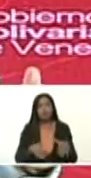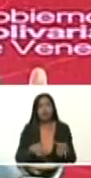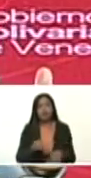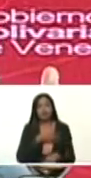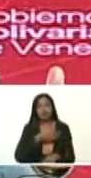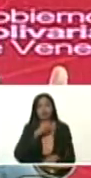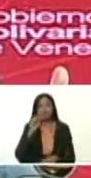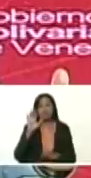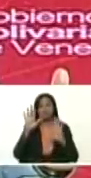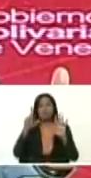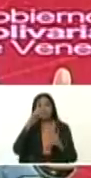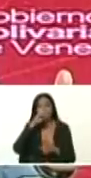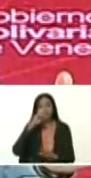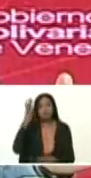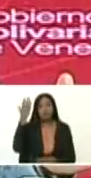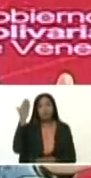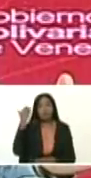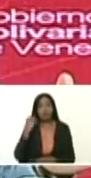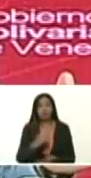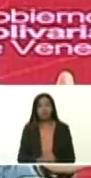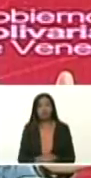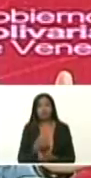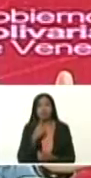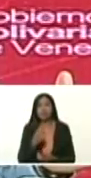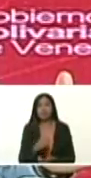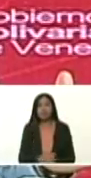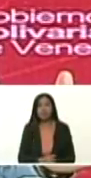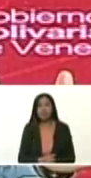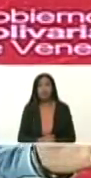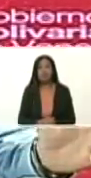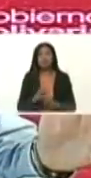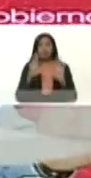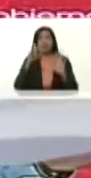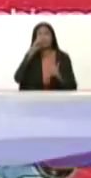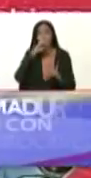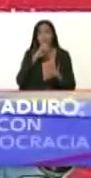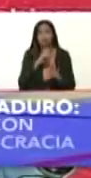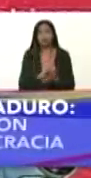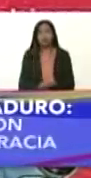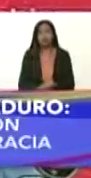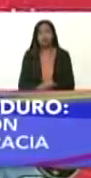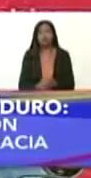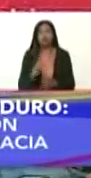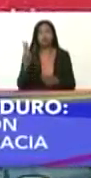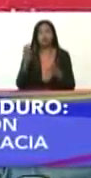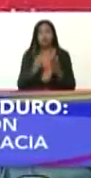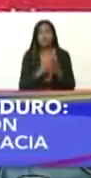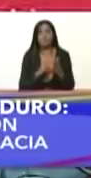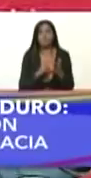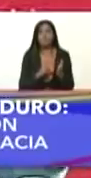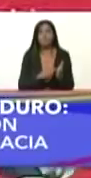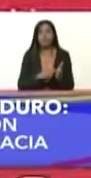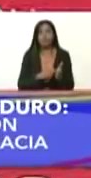años, ¿verdad? ¿Qué dice Bin Laden? 10 años. ¿2000 qué?